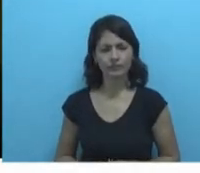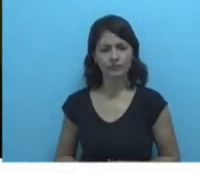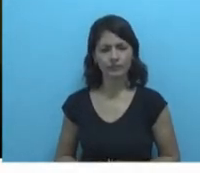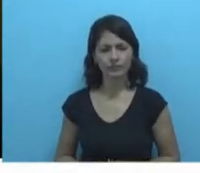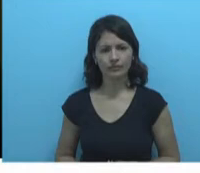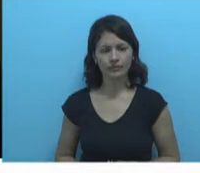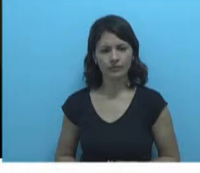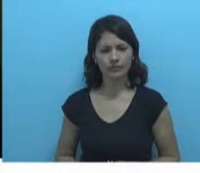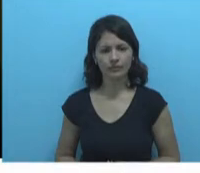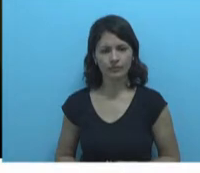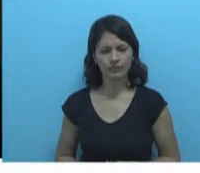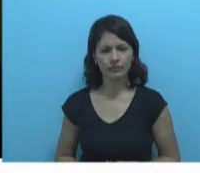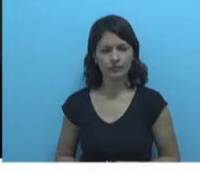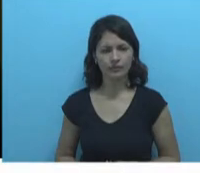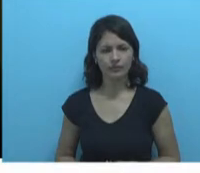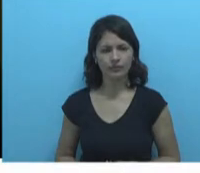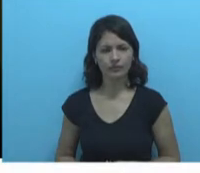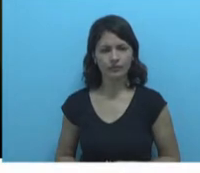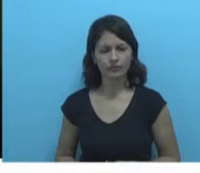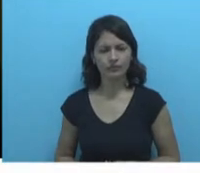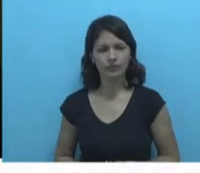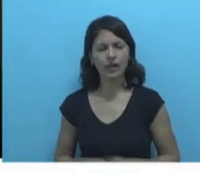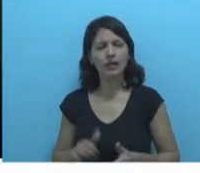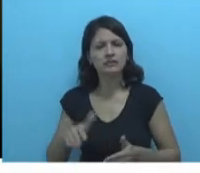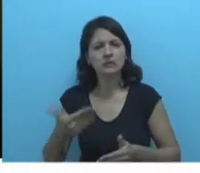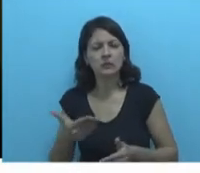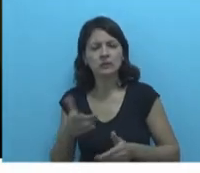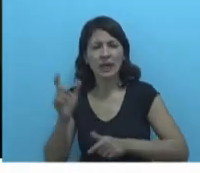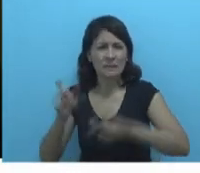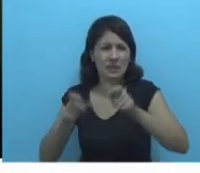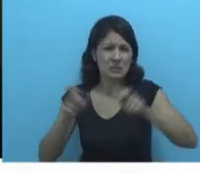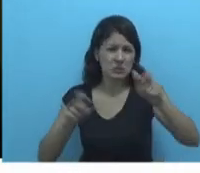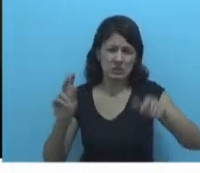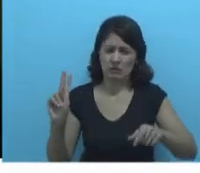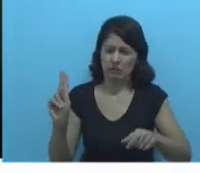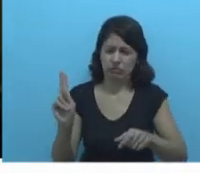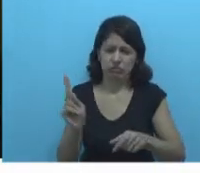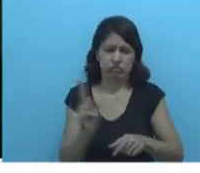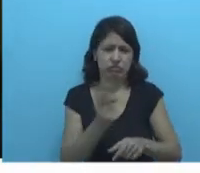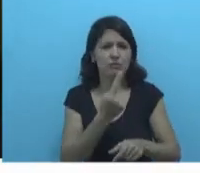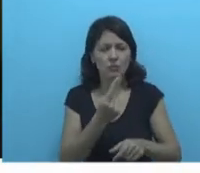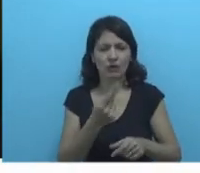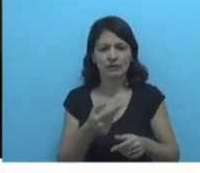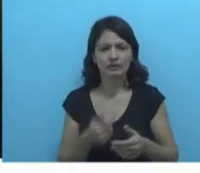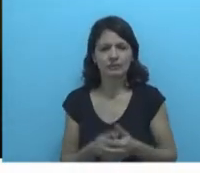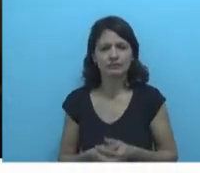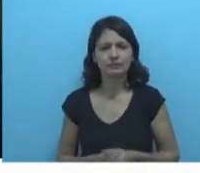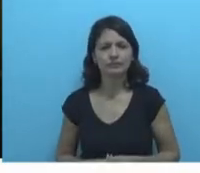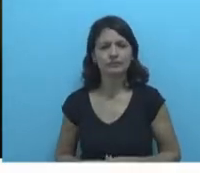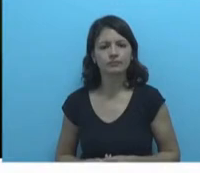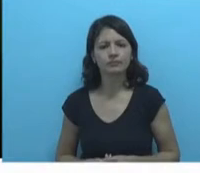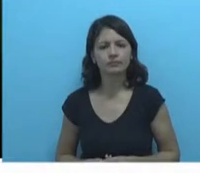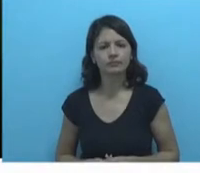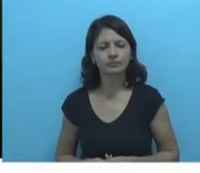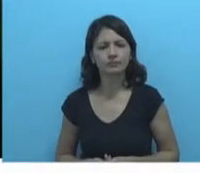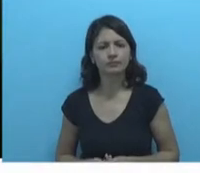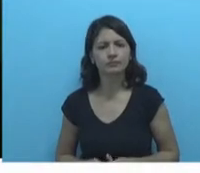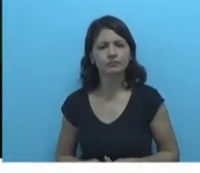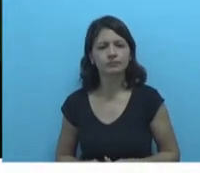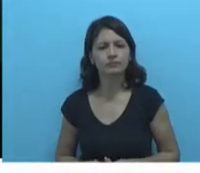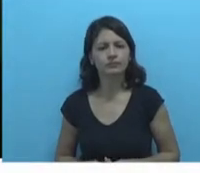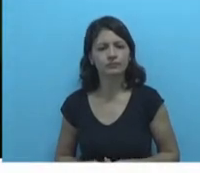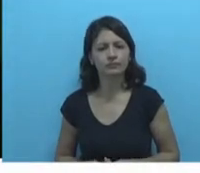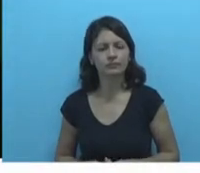son producto de esta alta tasa de mutación y de circulación del virus, se dan en países